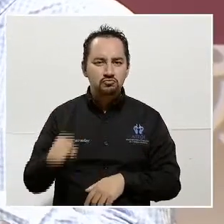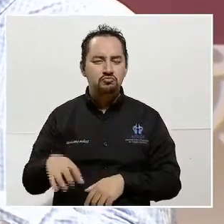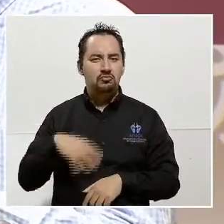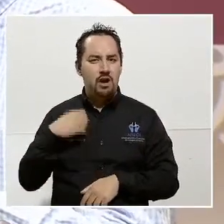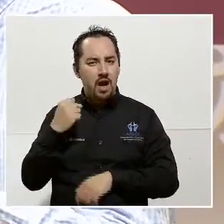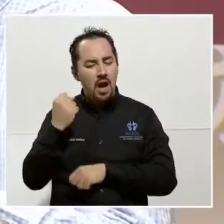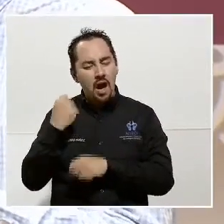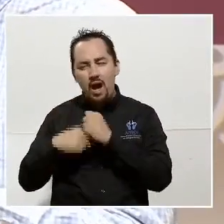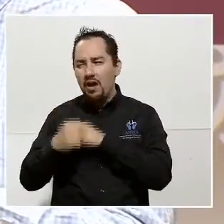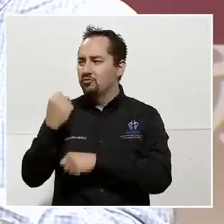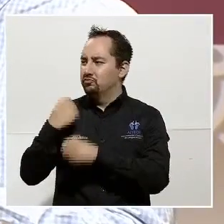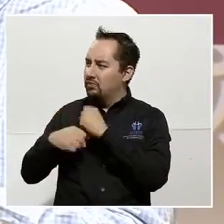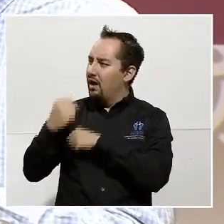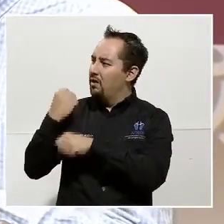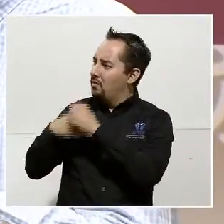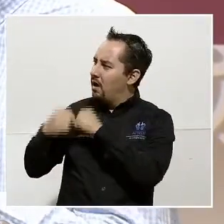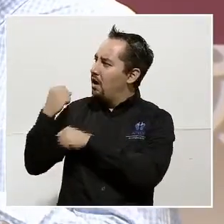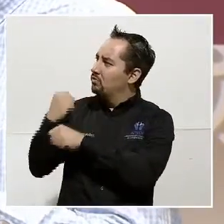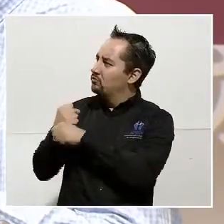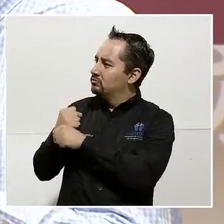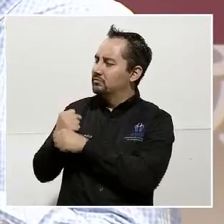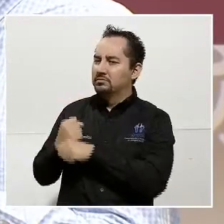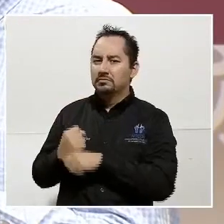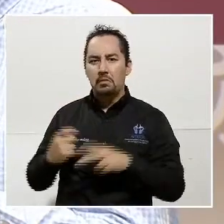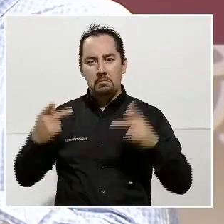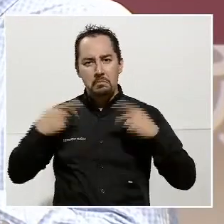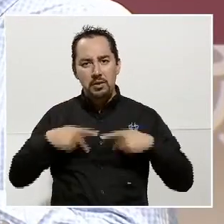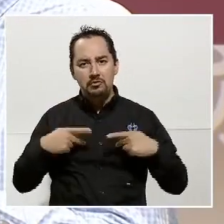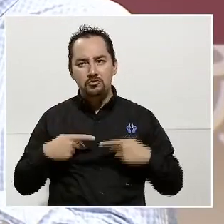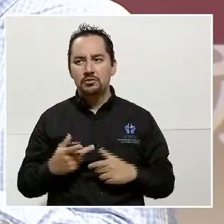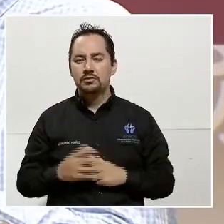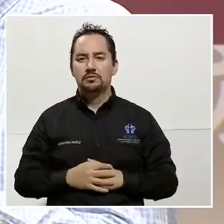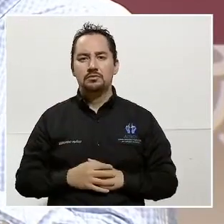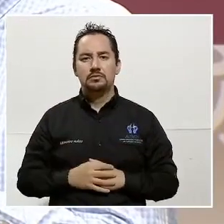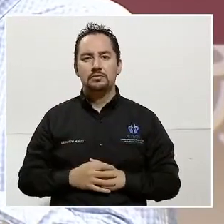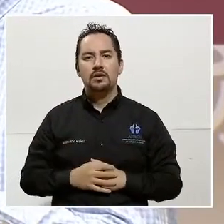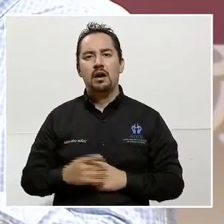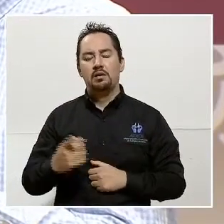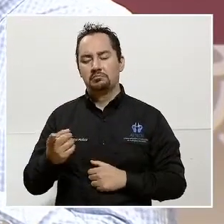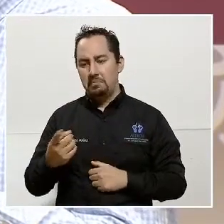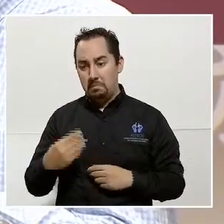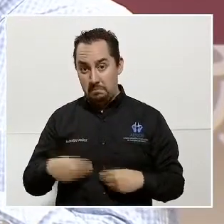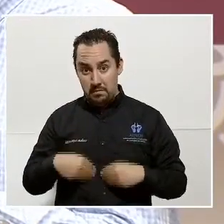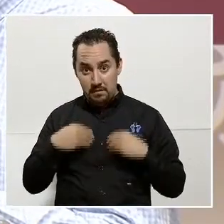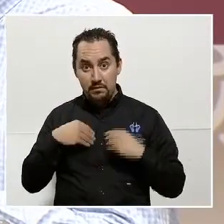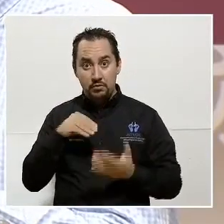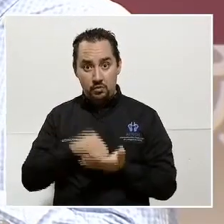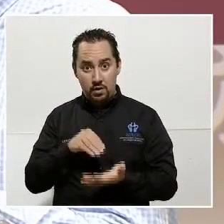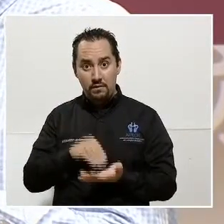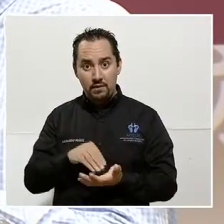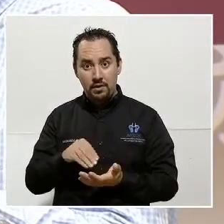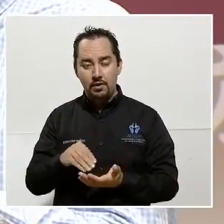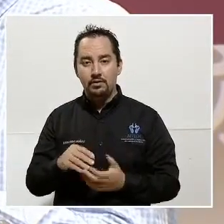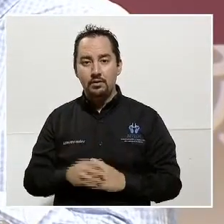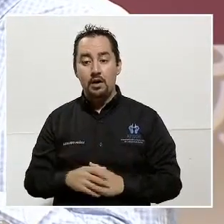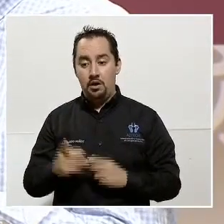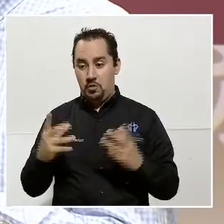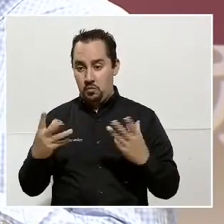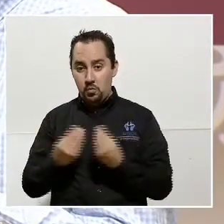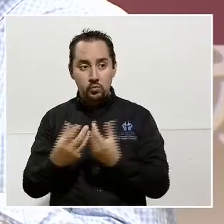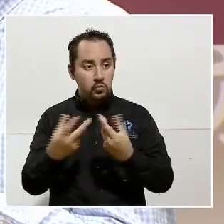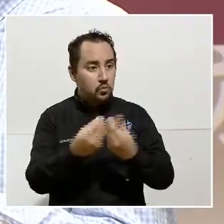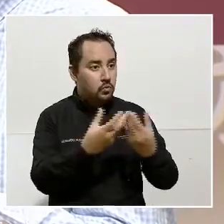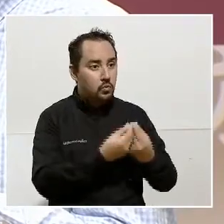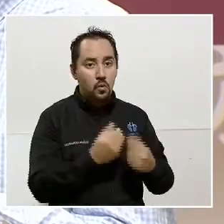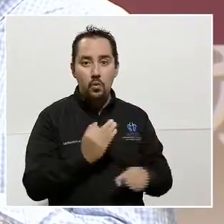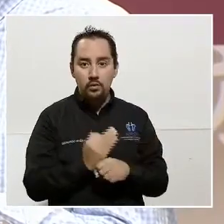décadas han sostenido muchas de las personas sobrevivientes y colectivos aquí reunidos y